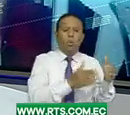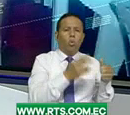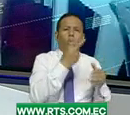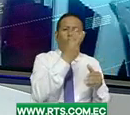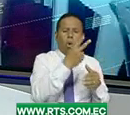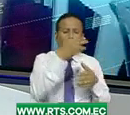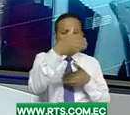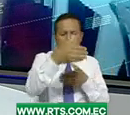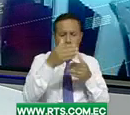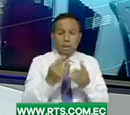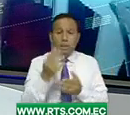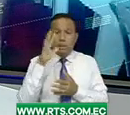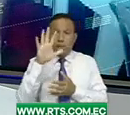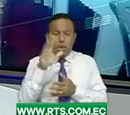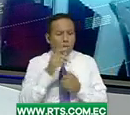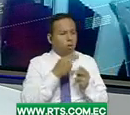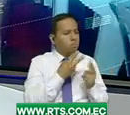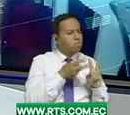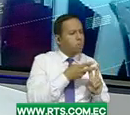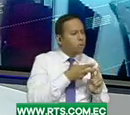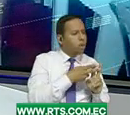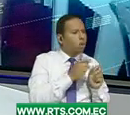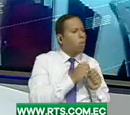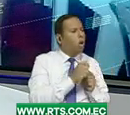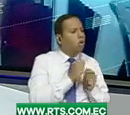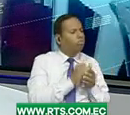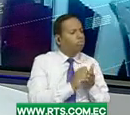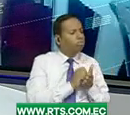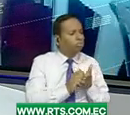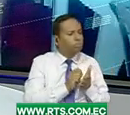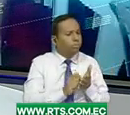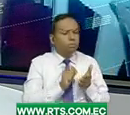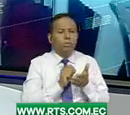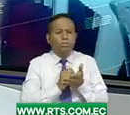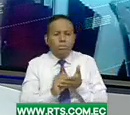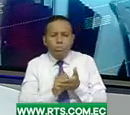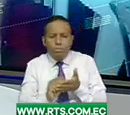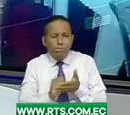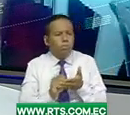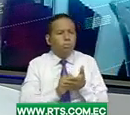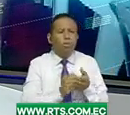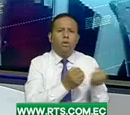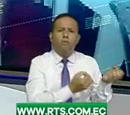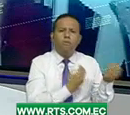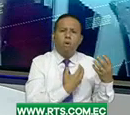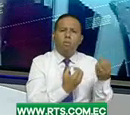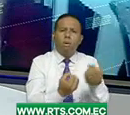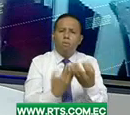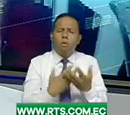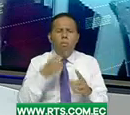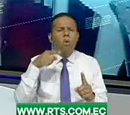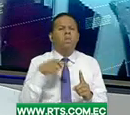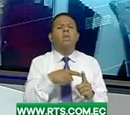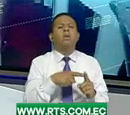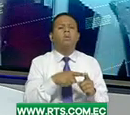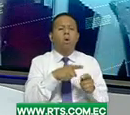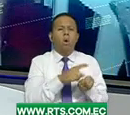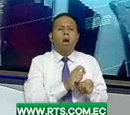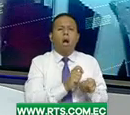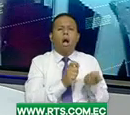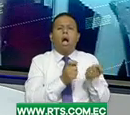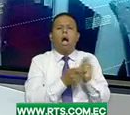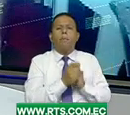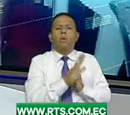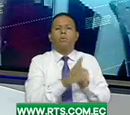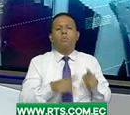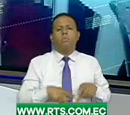número 2 y 5. El objetivo es levantar información para el mejoramiento de la calidad de vida y rehabilitación